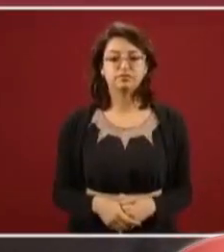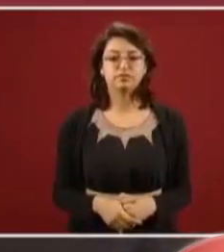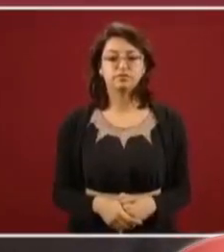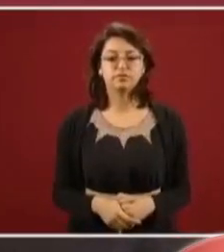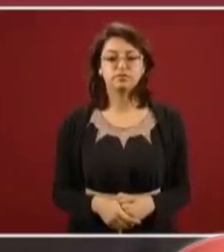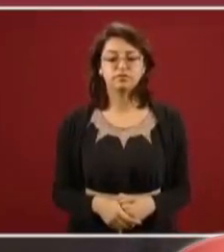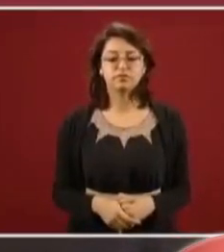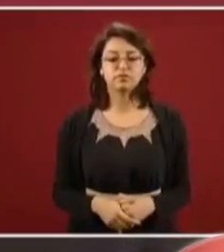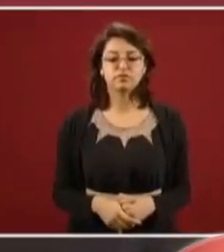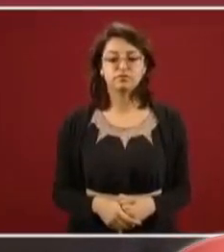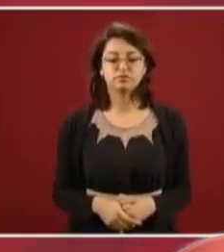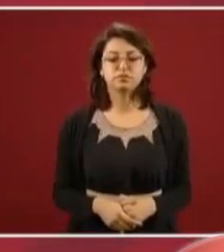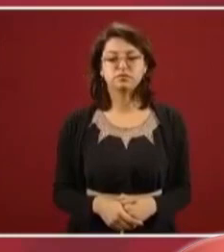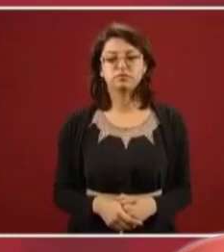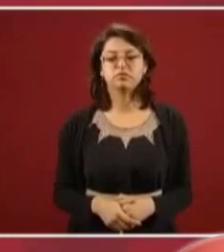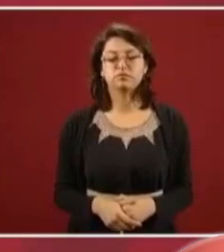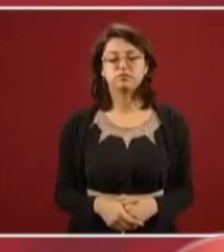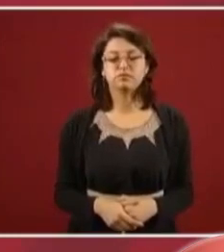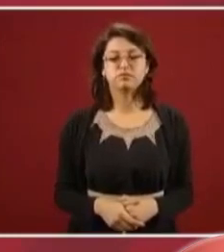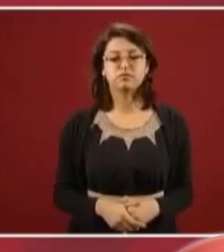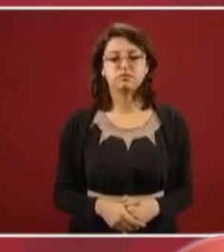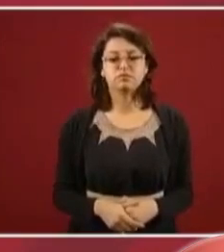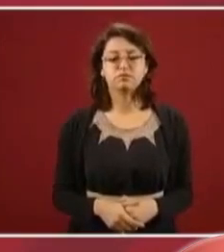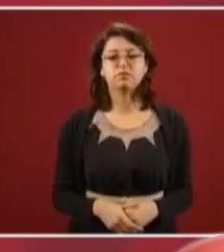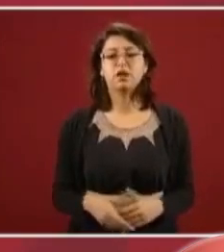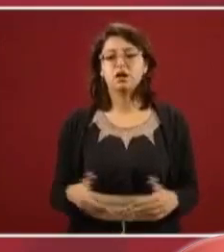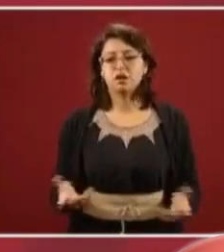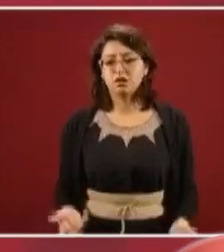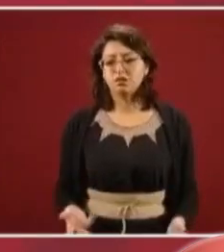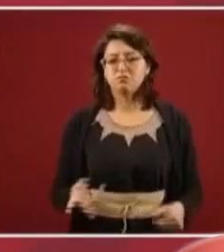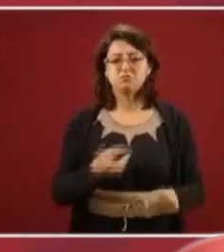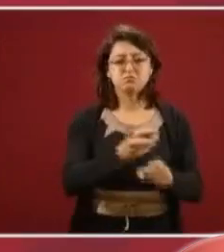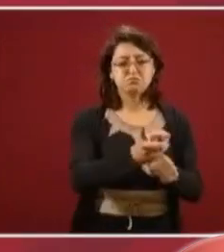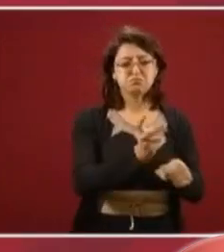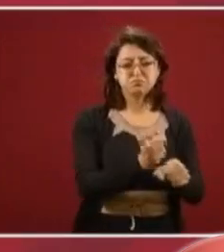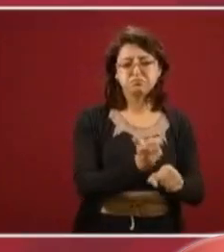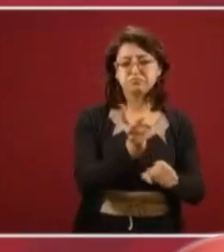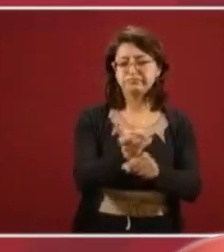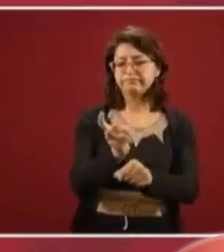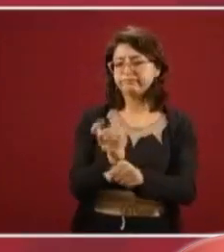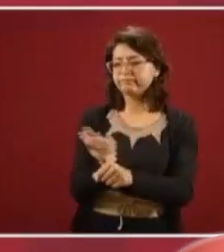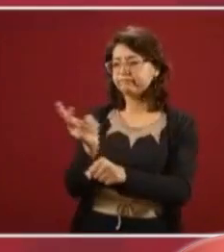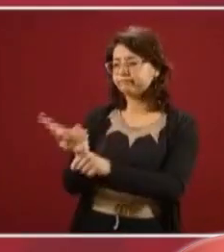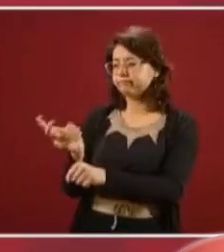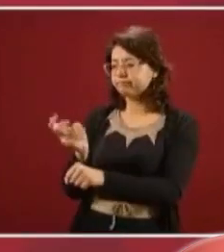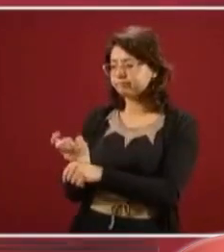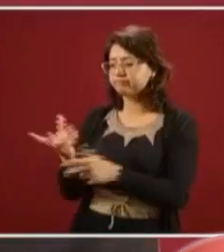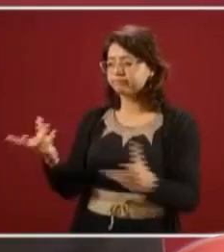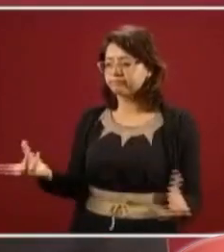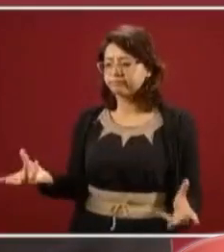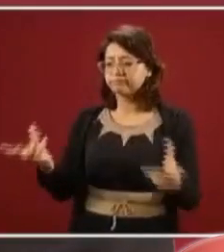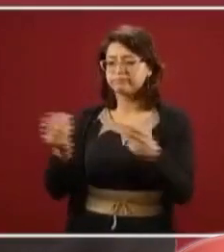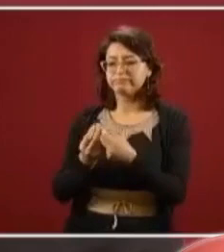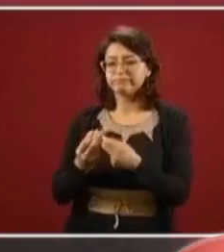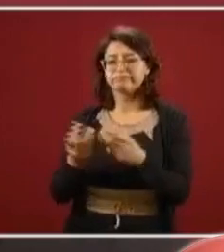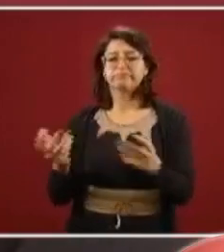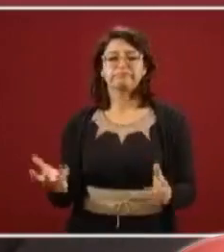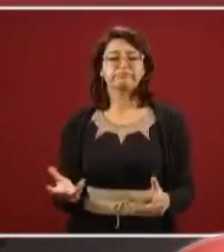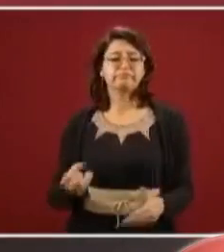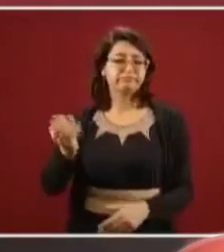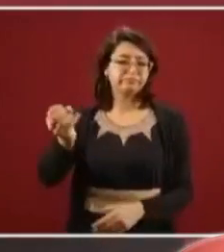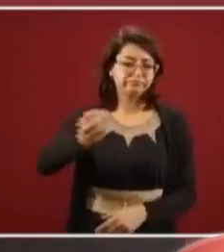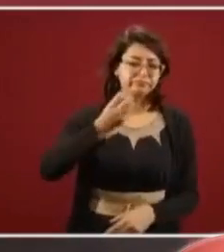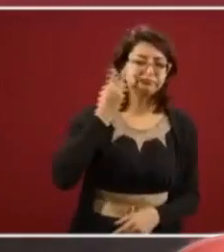invitando a participar en foros de consulta a